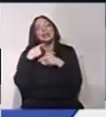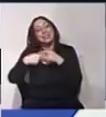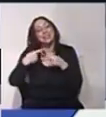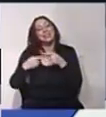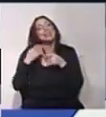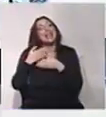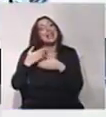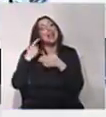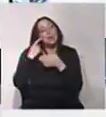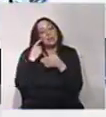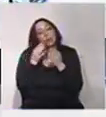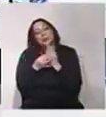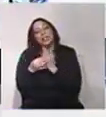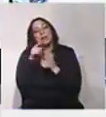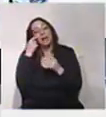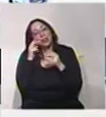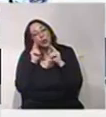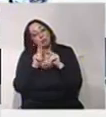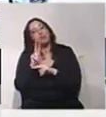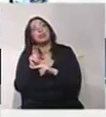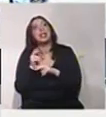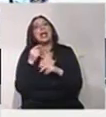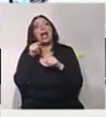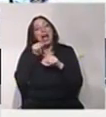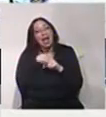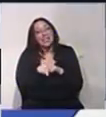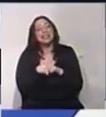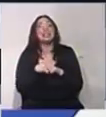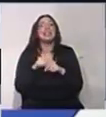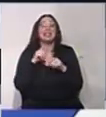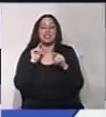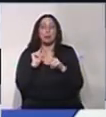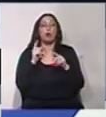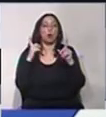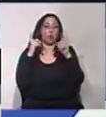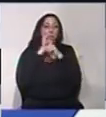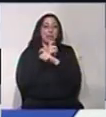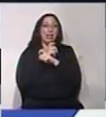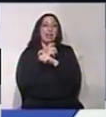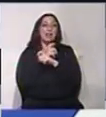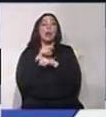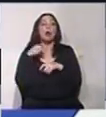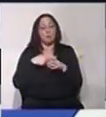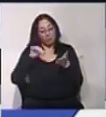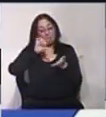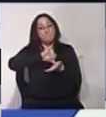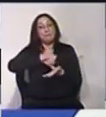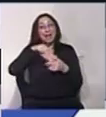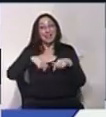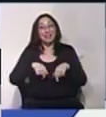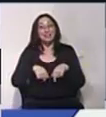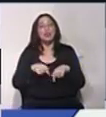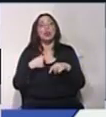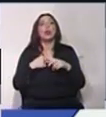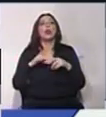hacerle un seguimiento. Sí, sí, ¿qué hacemos después con ese paciente? Ahí es donde nosotros estamos complicados y quizá como país, porque quizá todavía